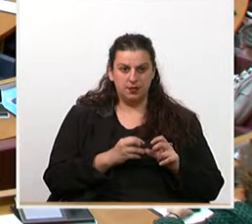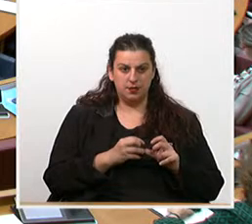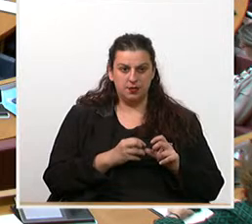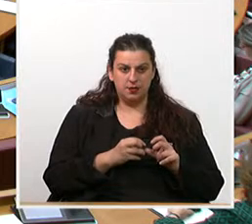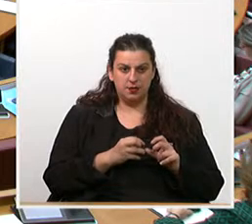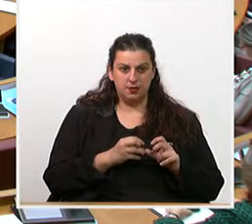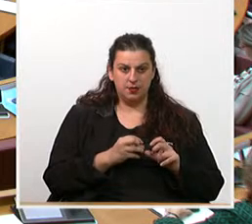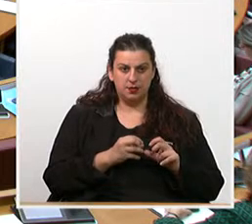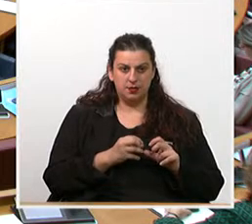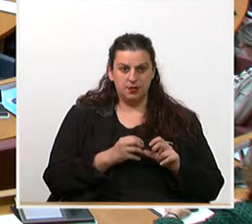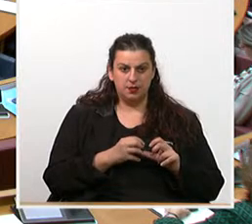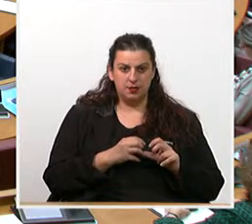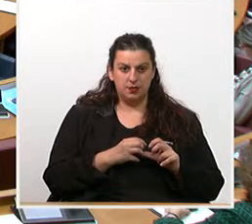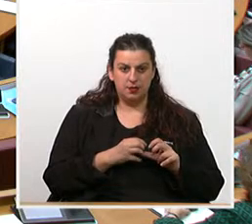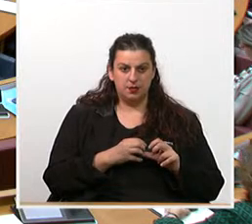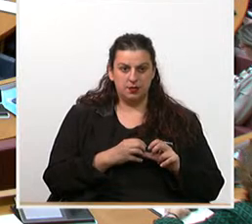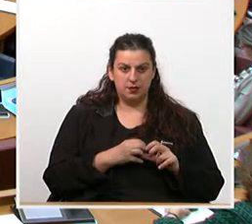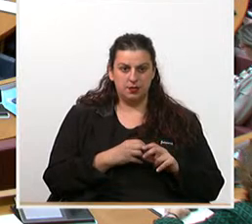fana